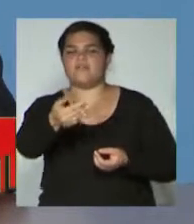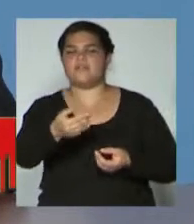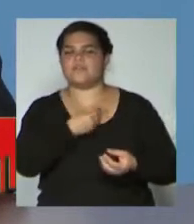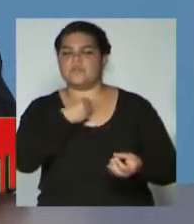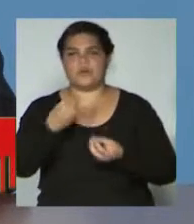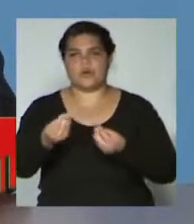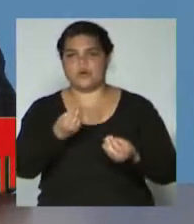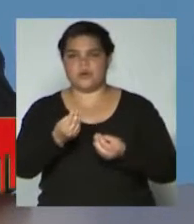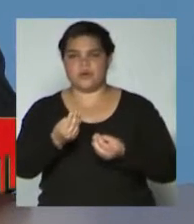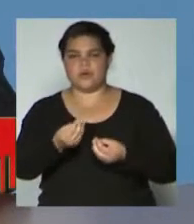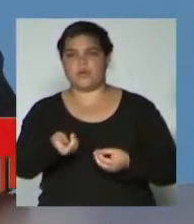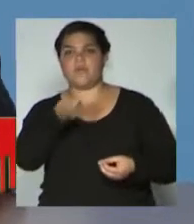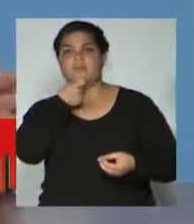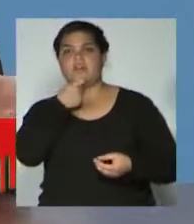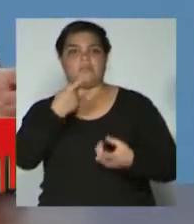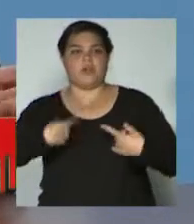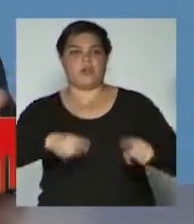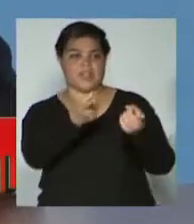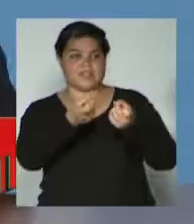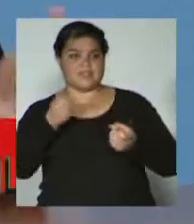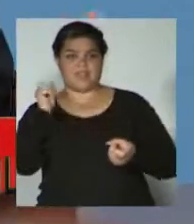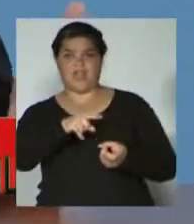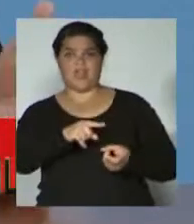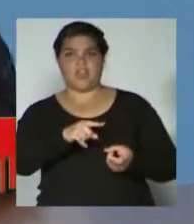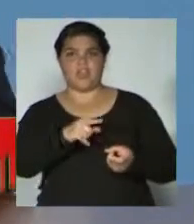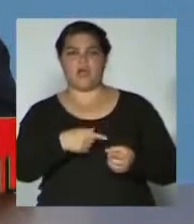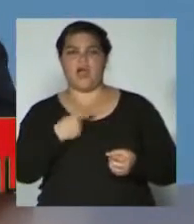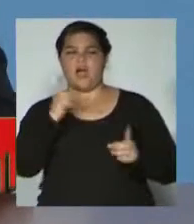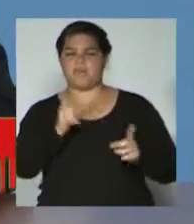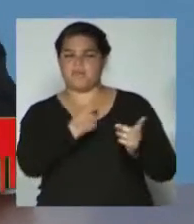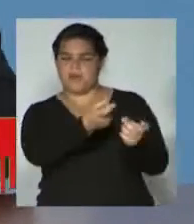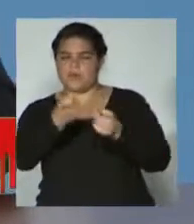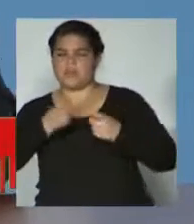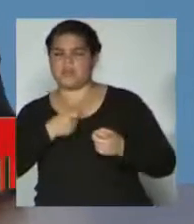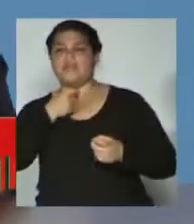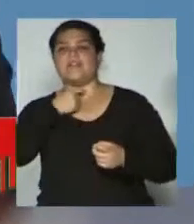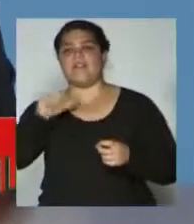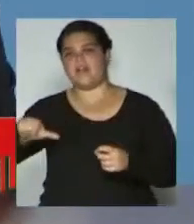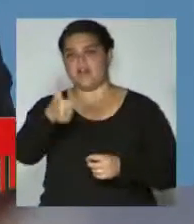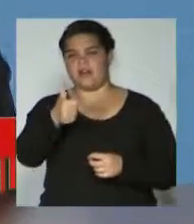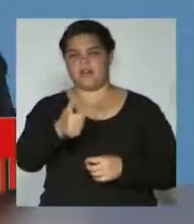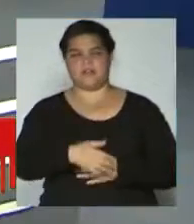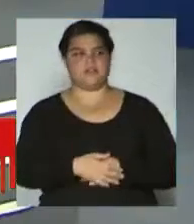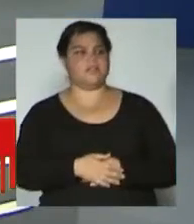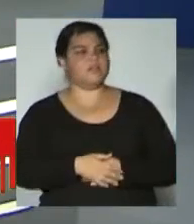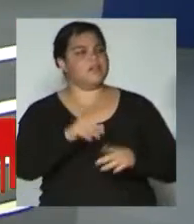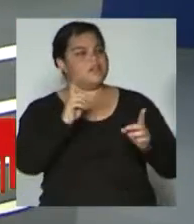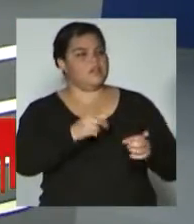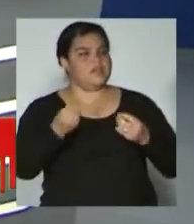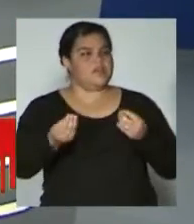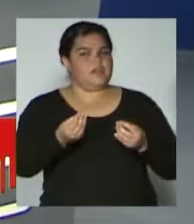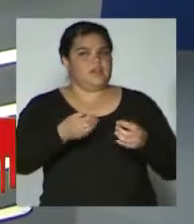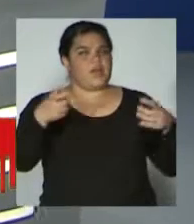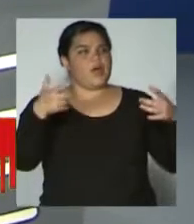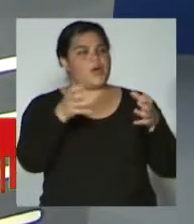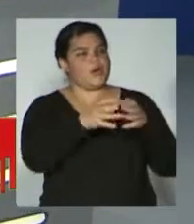estamos hablando de quizás jugar con las necesidades de la gente para tratar de ganar. Igual Están perdiendo. ¿No cree que haya habido una gran polarización de la oposición